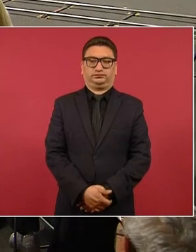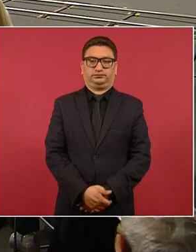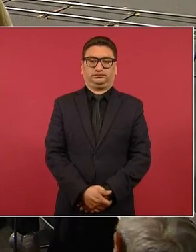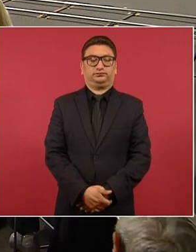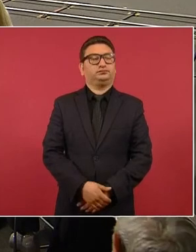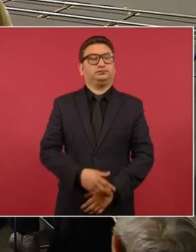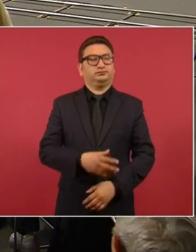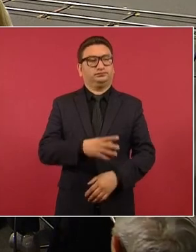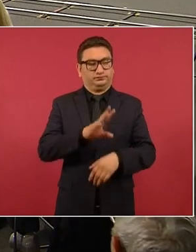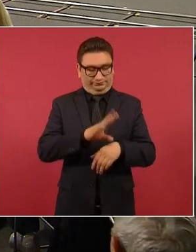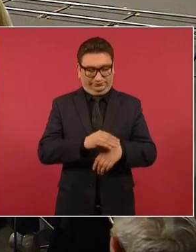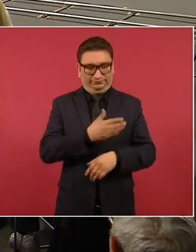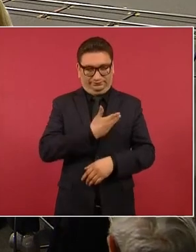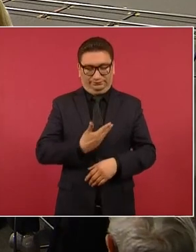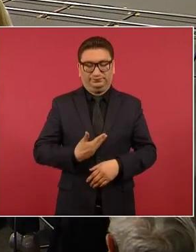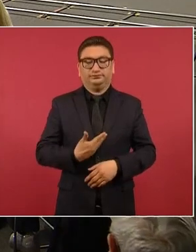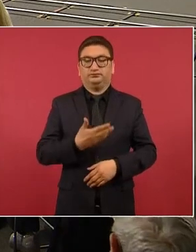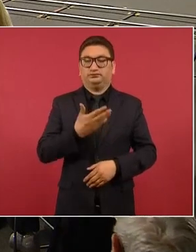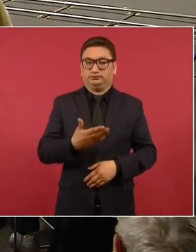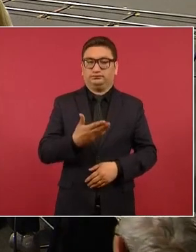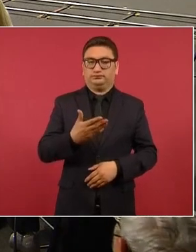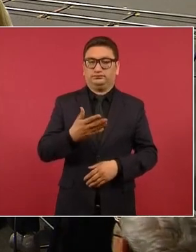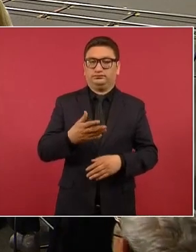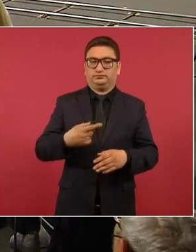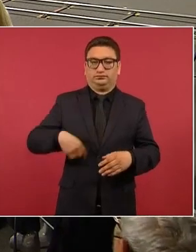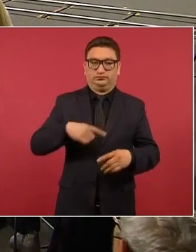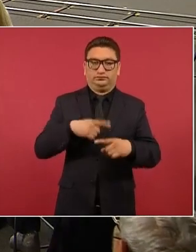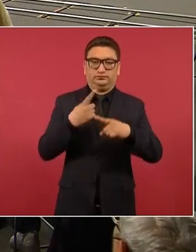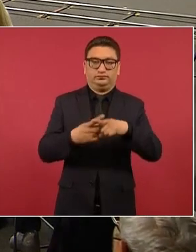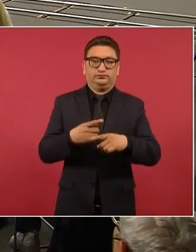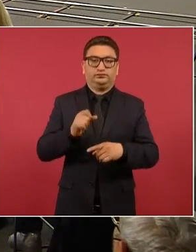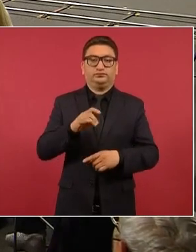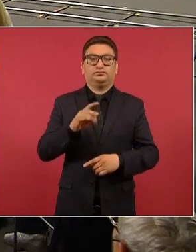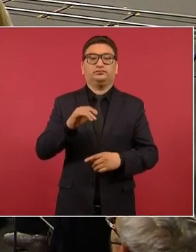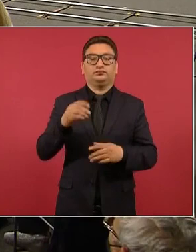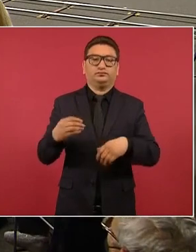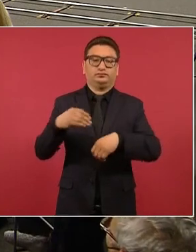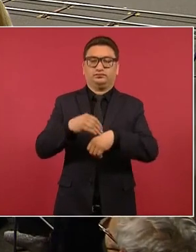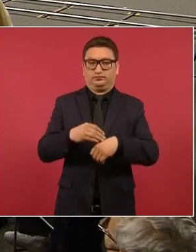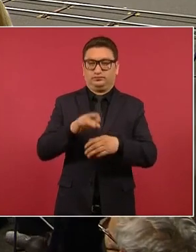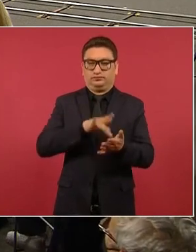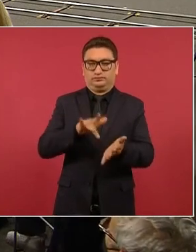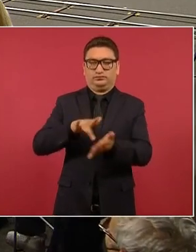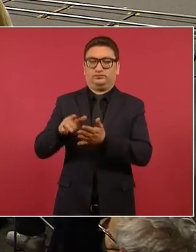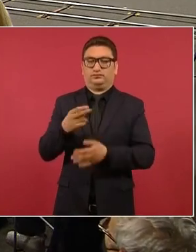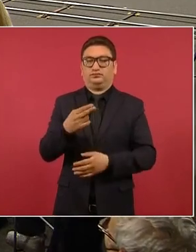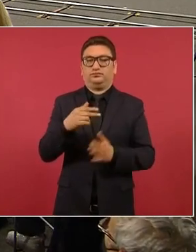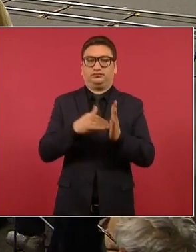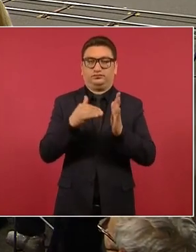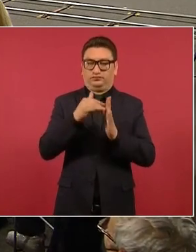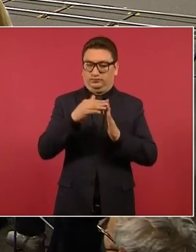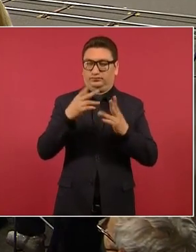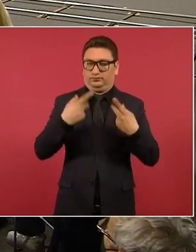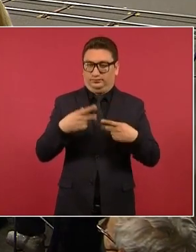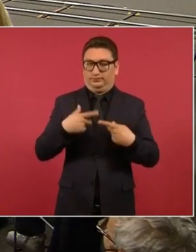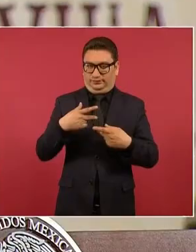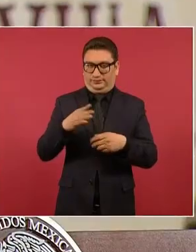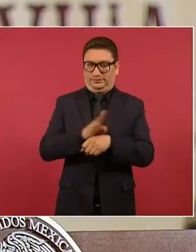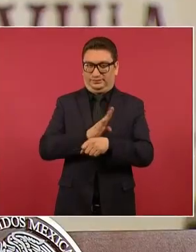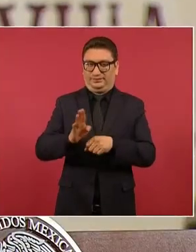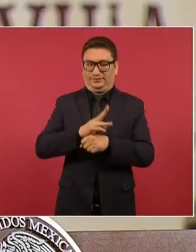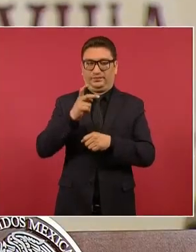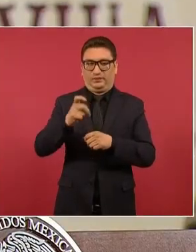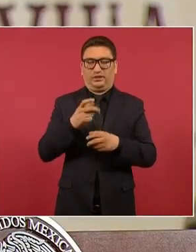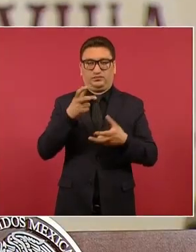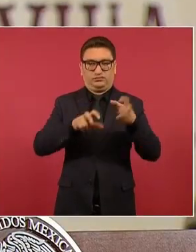Con su permiso, presidente. En suma, este año recibirán apoyos más de 25 millones de beneficiarios con una